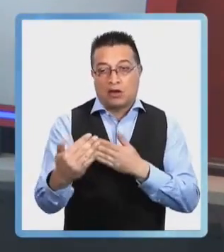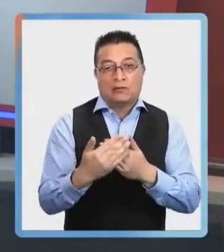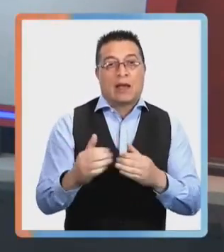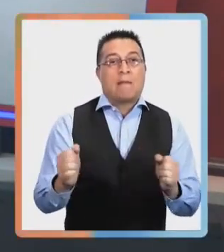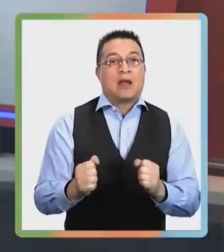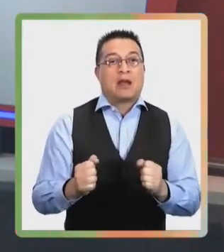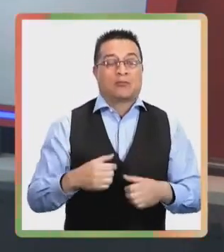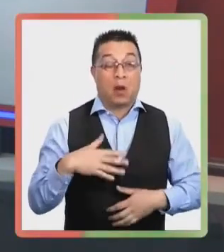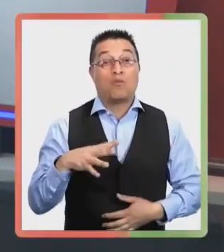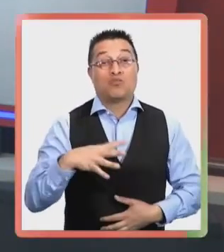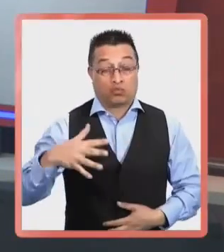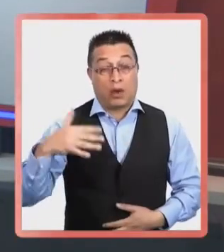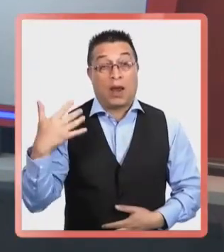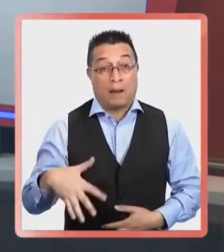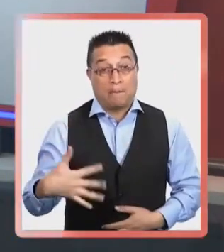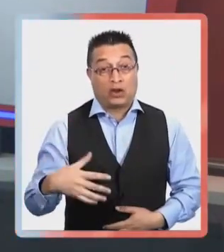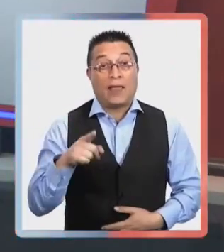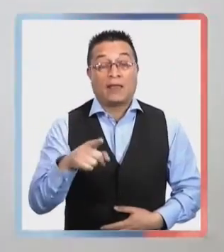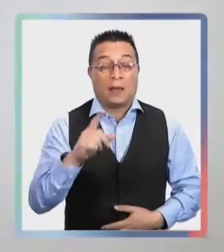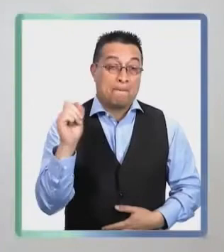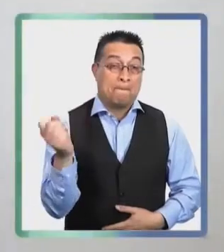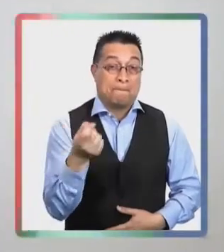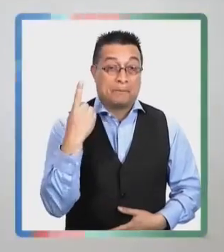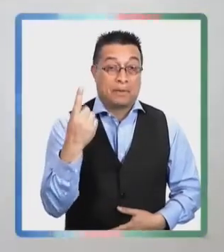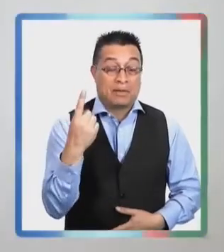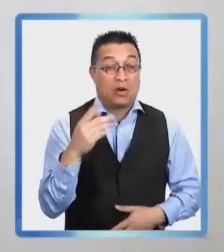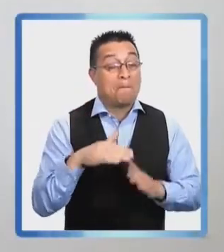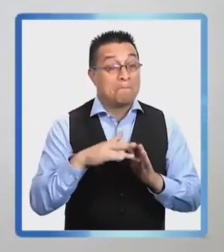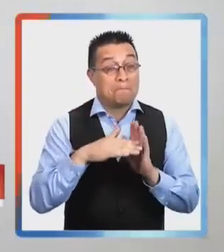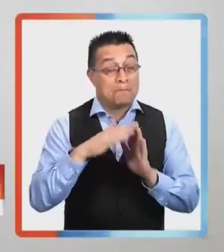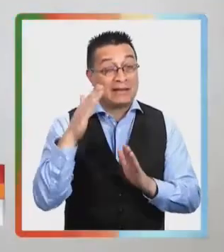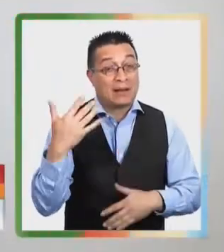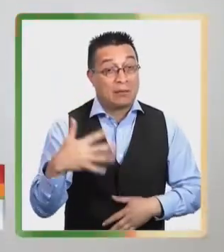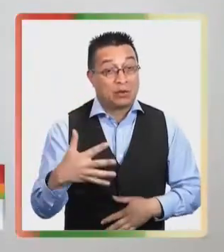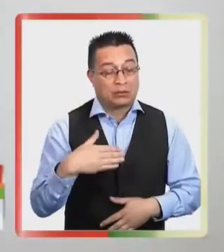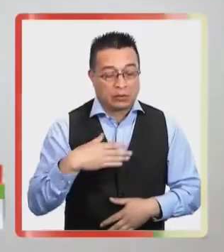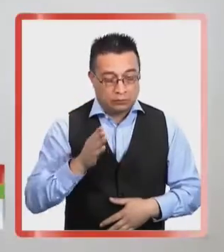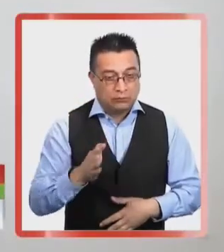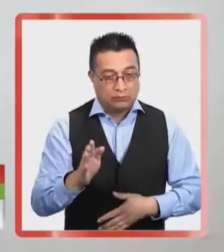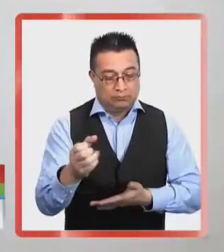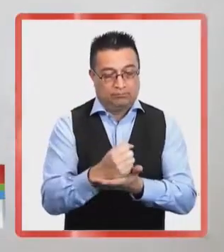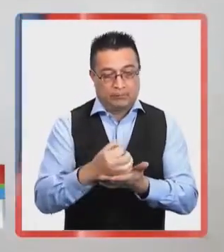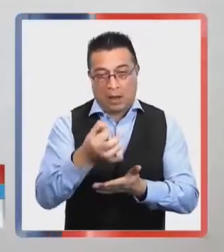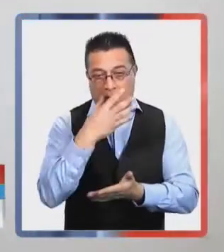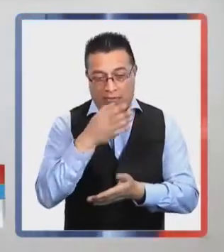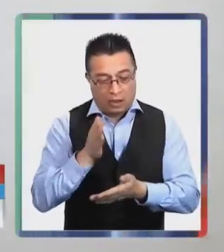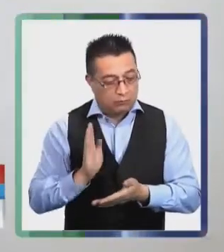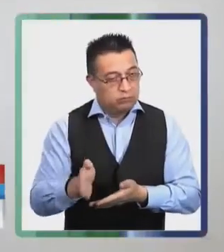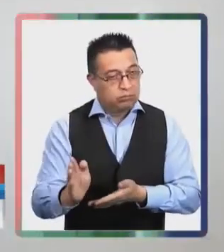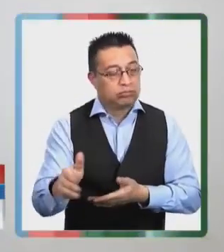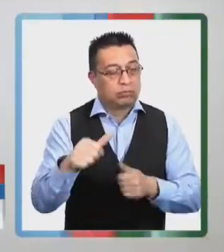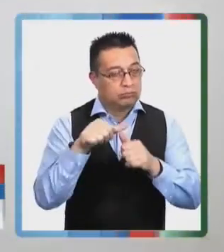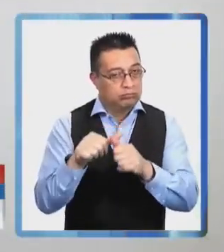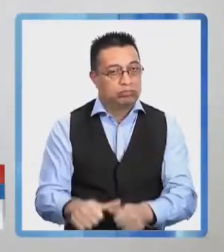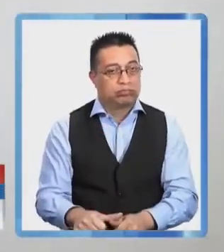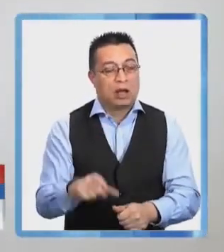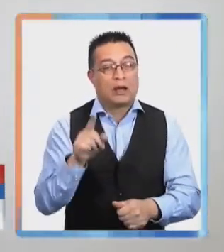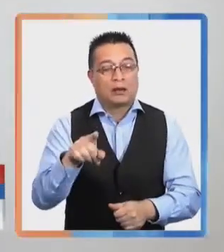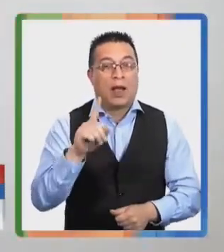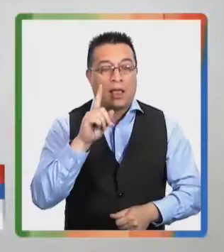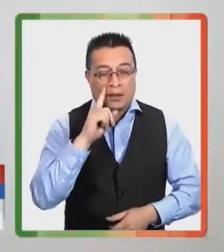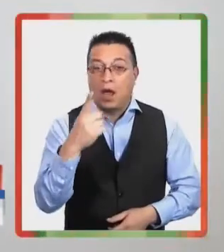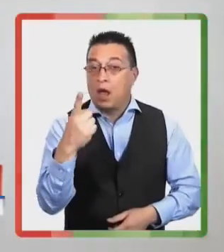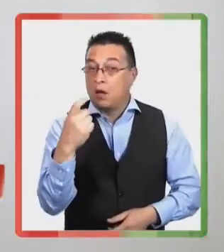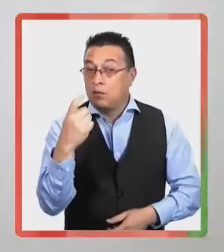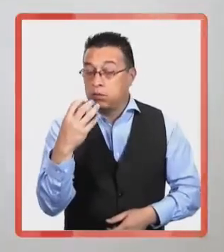los enfermos asmáticos, por ejemplo? A ver. Mira, es bastante importante, lo primero, más importante es que sigan su tratamiento